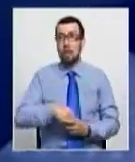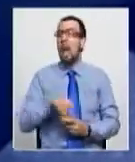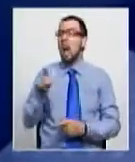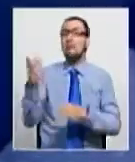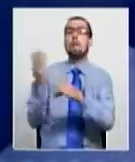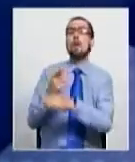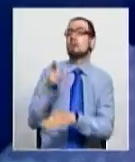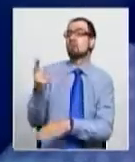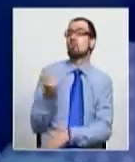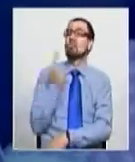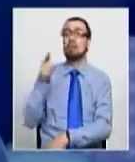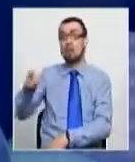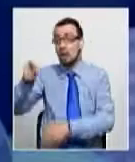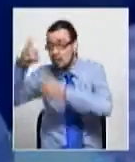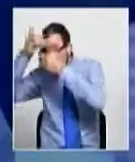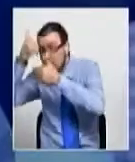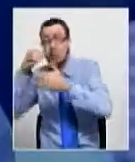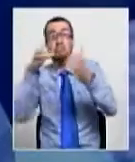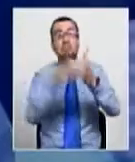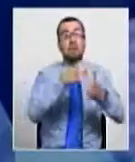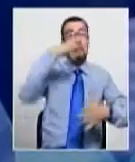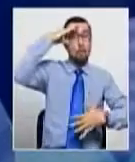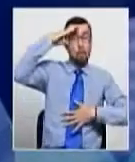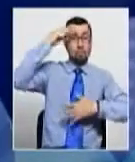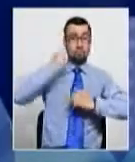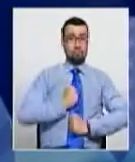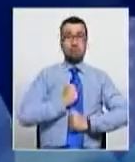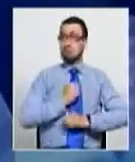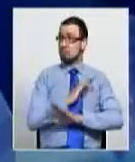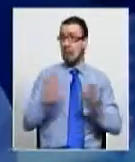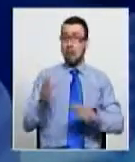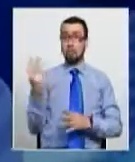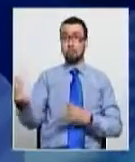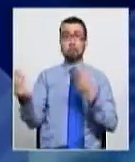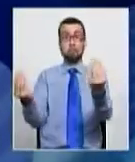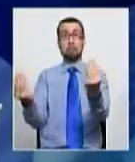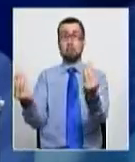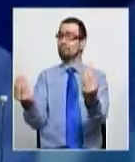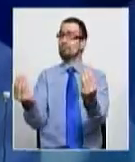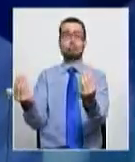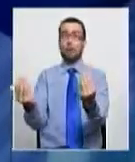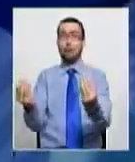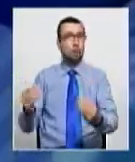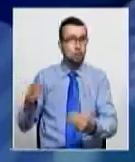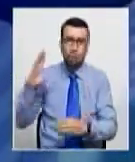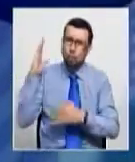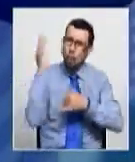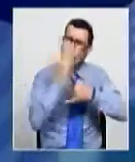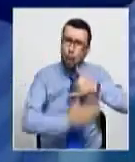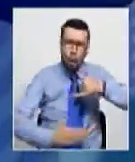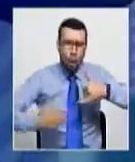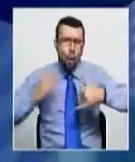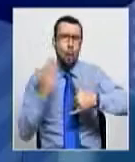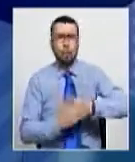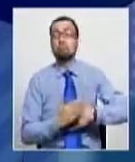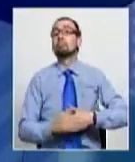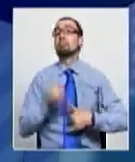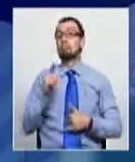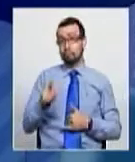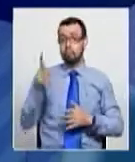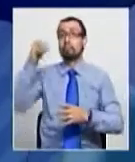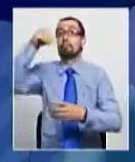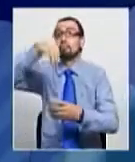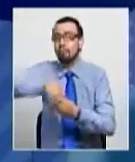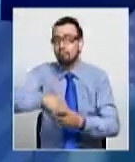guerrilleros y el ejército de la policía es un problema de la convivencia de la ciudadanía y los televidentes